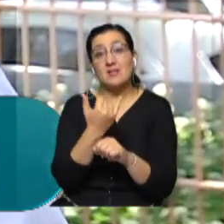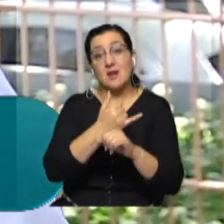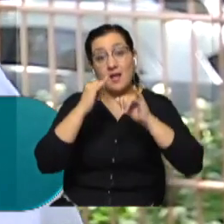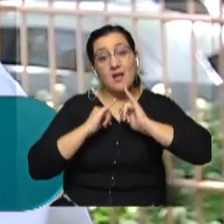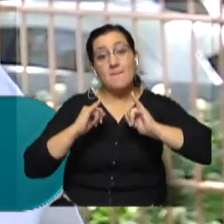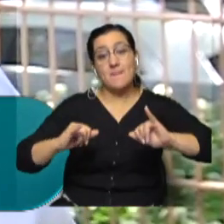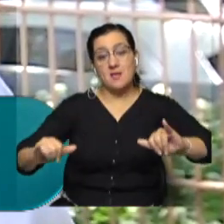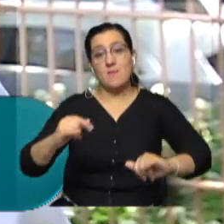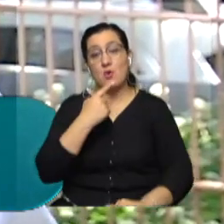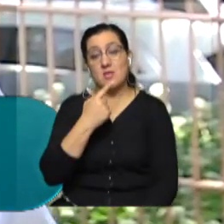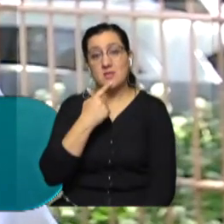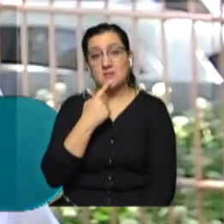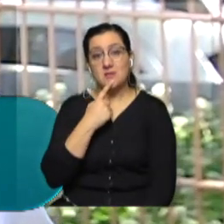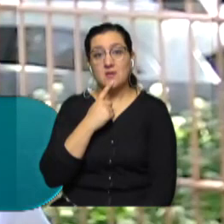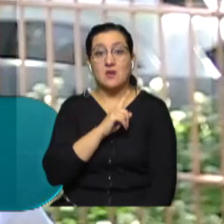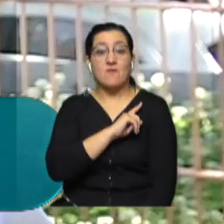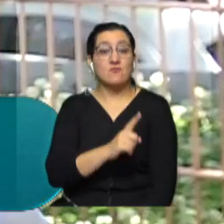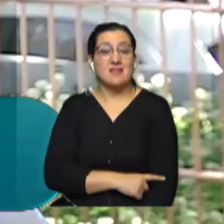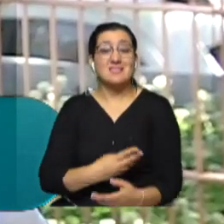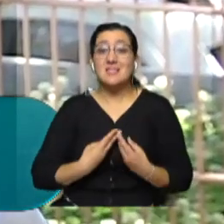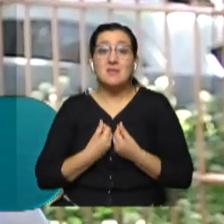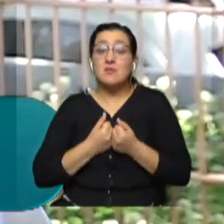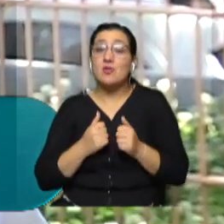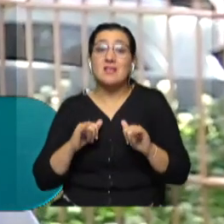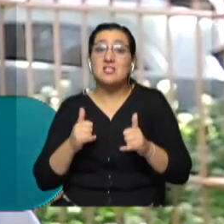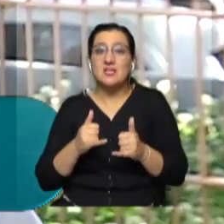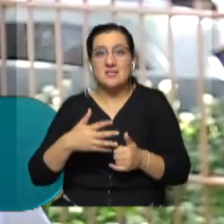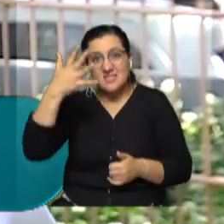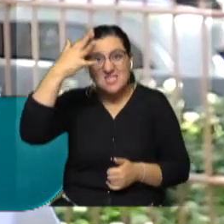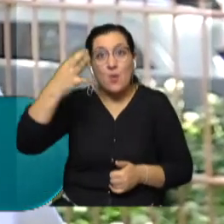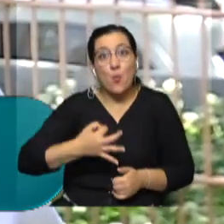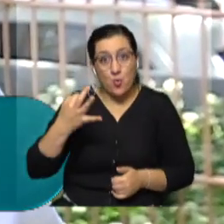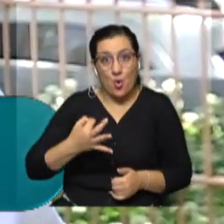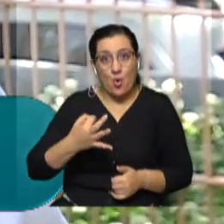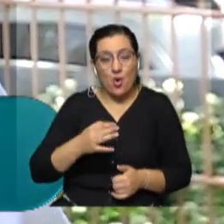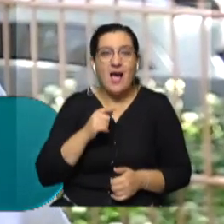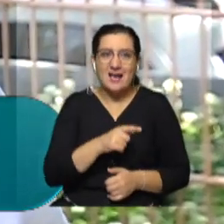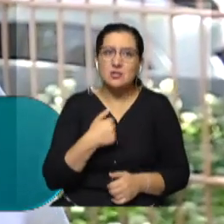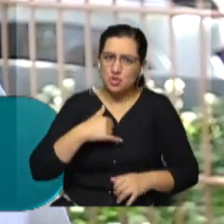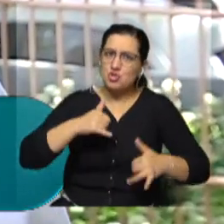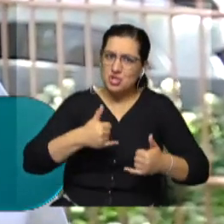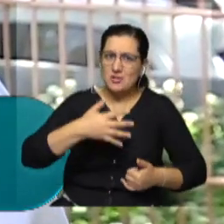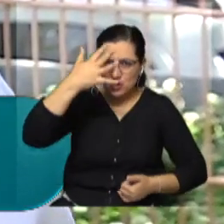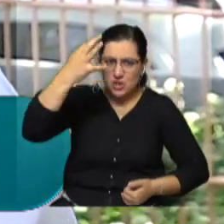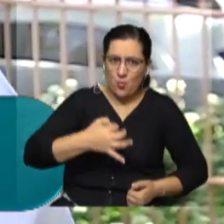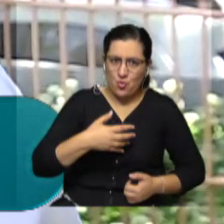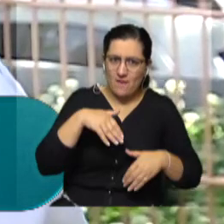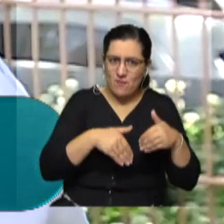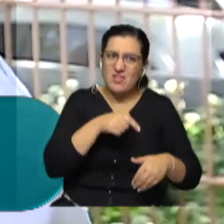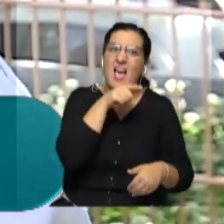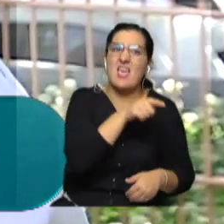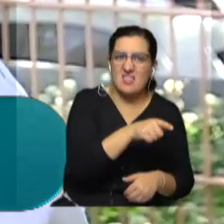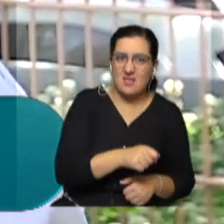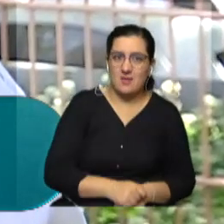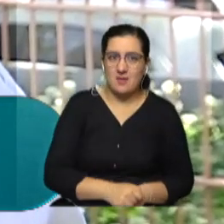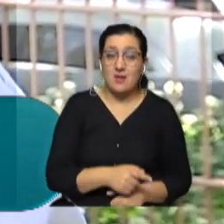campañas electorales. Reforzar el sentimiento al que ya está convencido, al que ya está parcialmente convencido. En los debates se puede dar